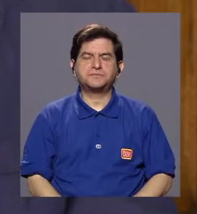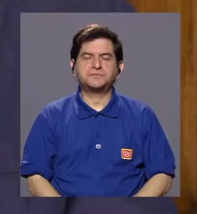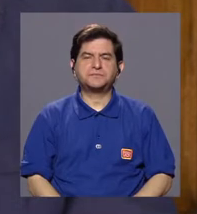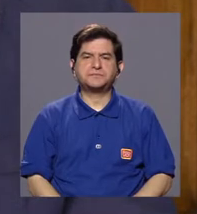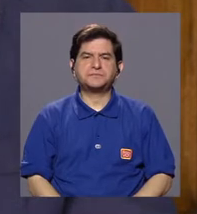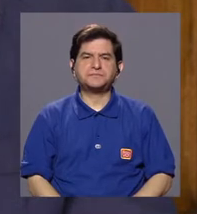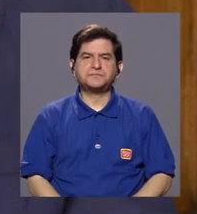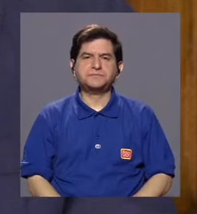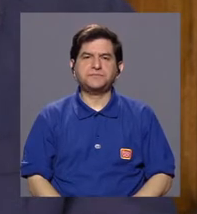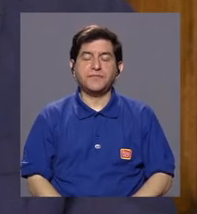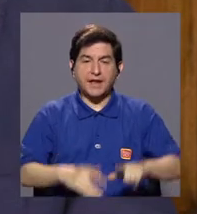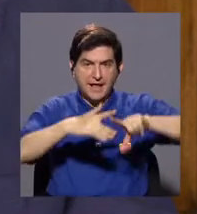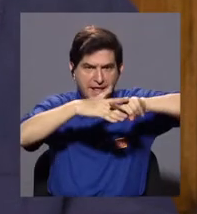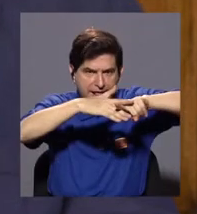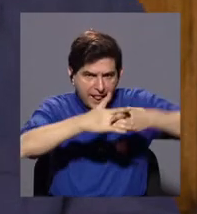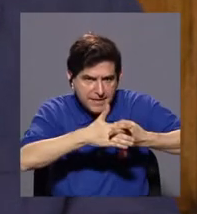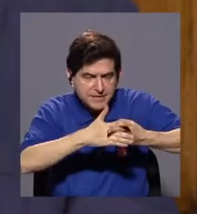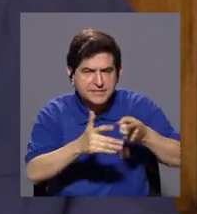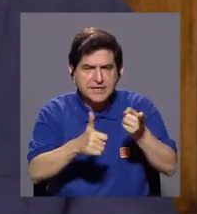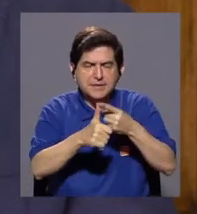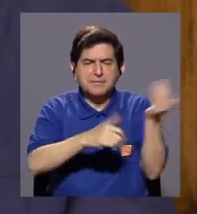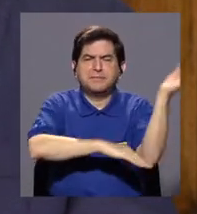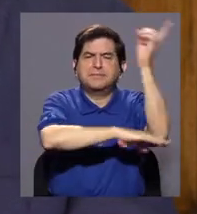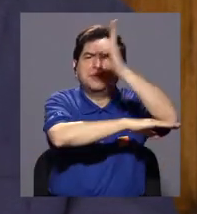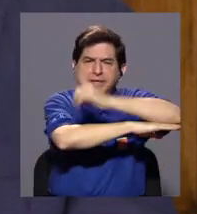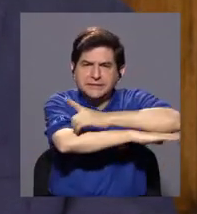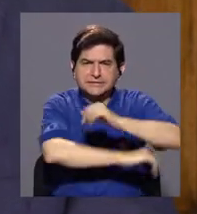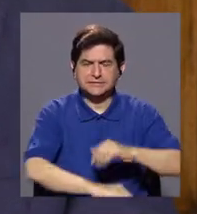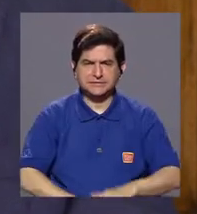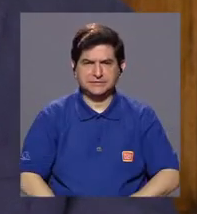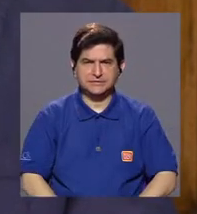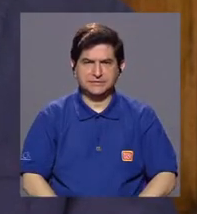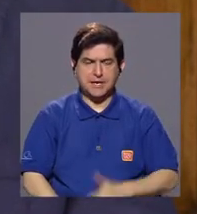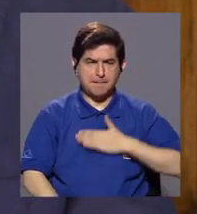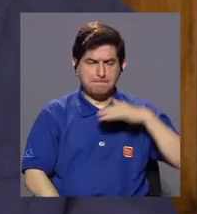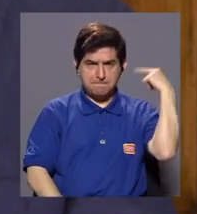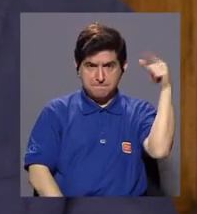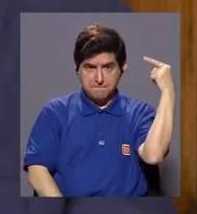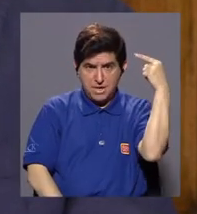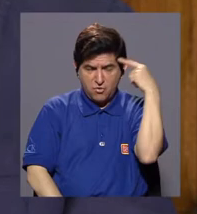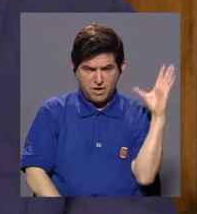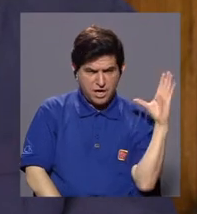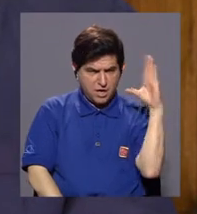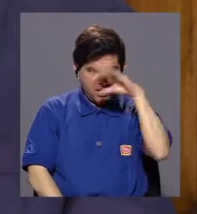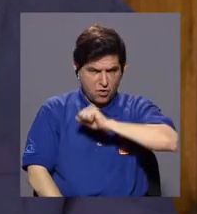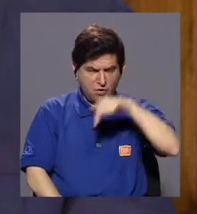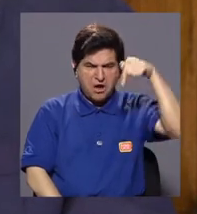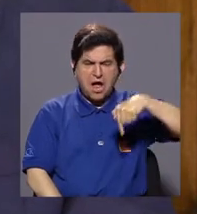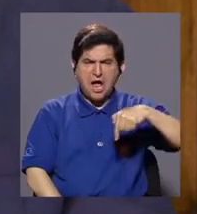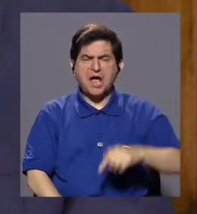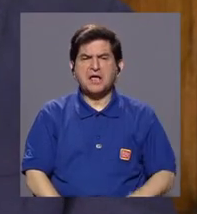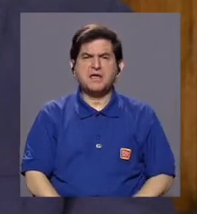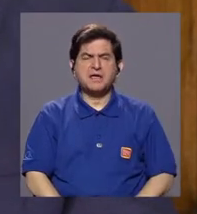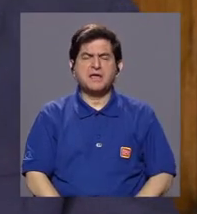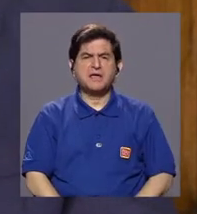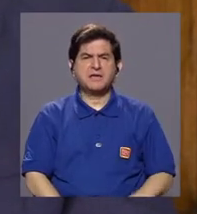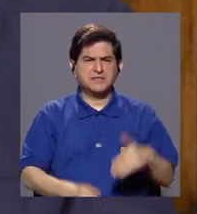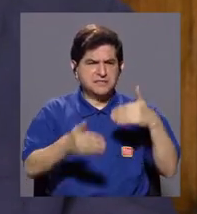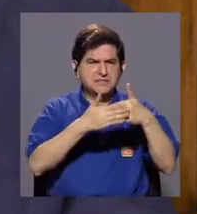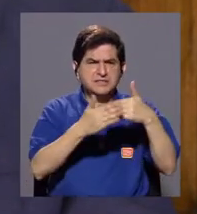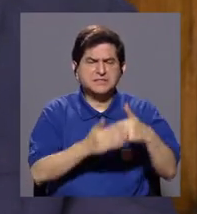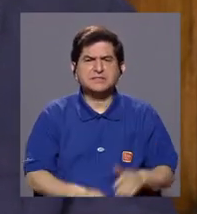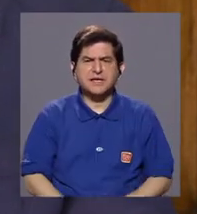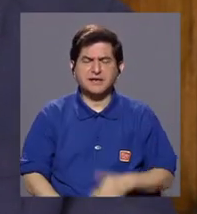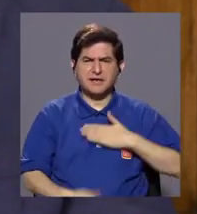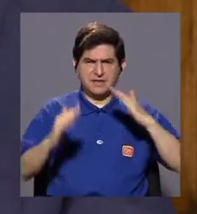Cuando comencé los primeros días mi gobierno, me di cuenta que aquí alrededor en Romoser